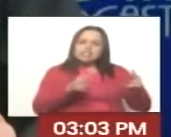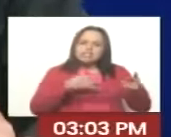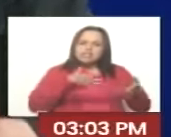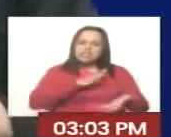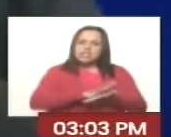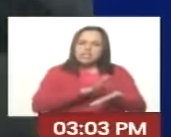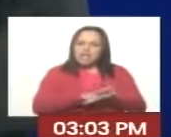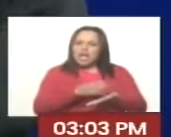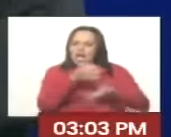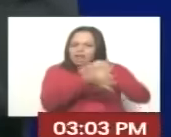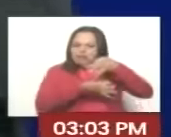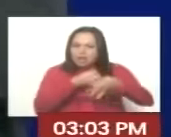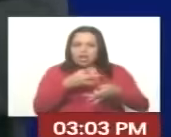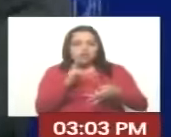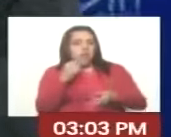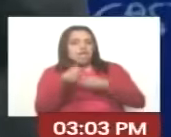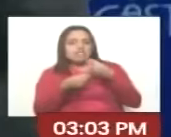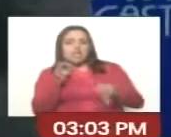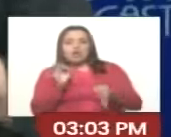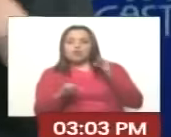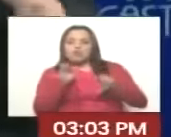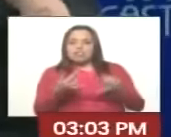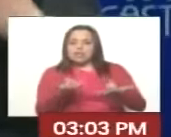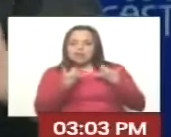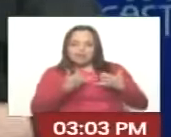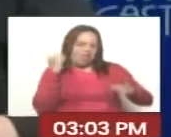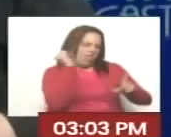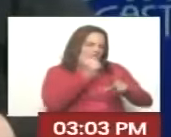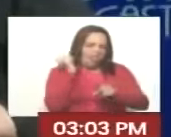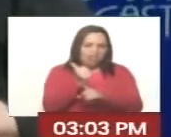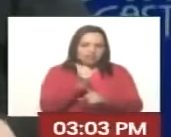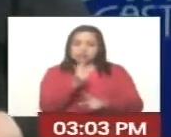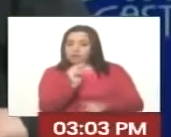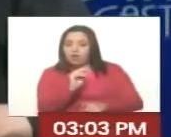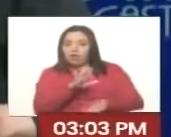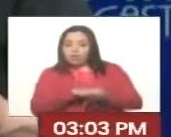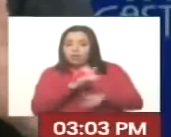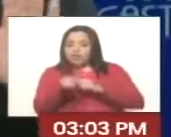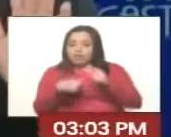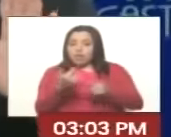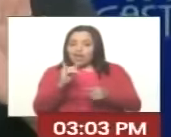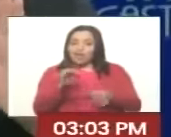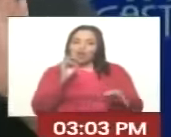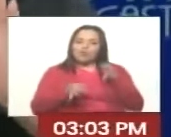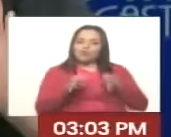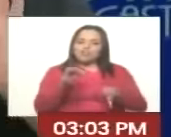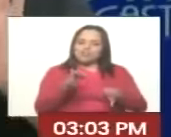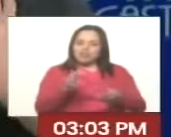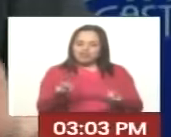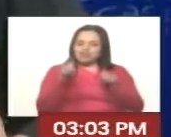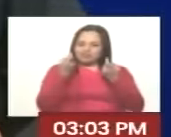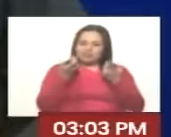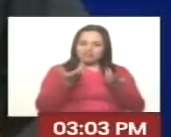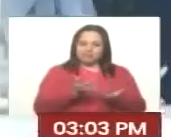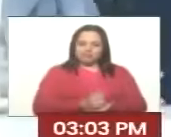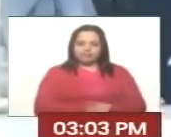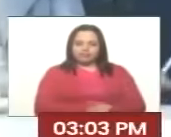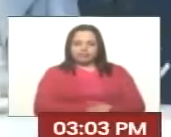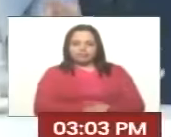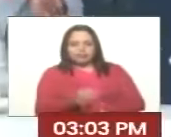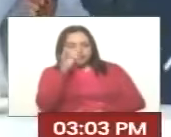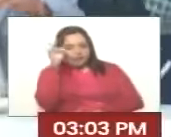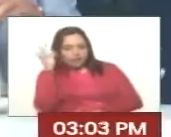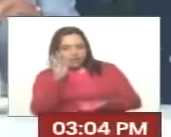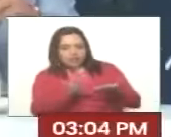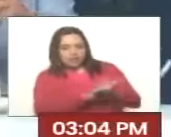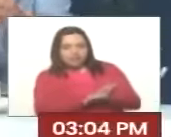hablar, no hacer justicia por manos propias, porque te va a llegar la justicia. Claro que sí, hablando, te va a castigar. Fiscal, hablando de lo que tiene que llegar,